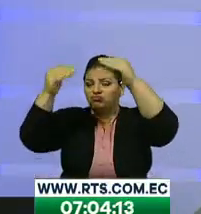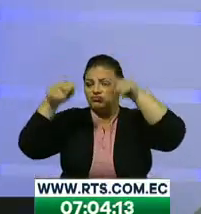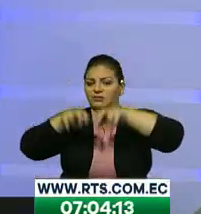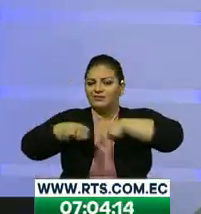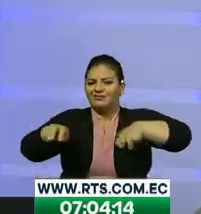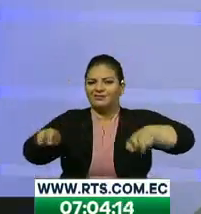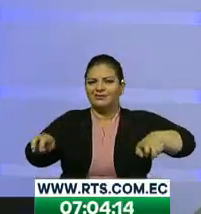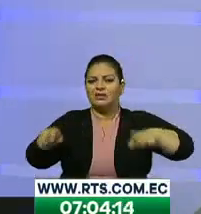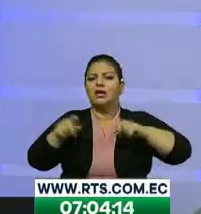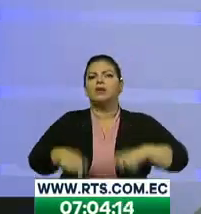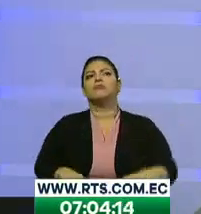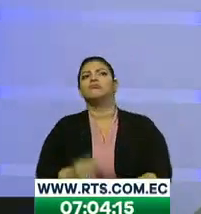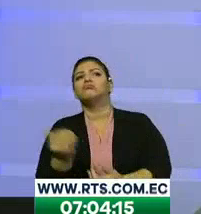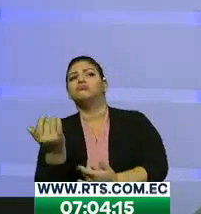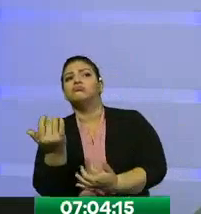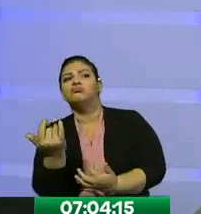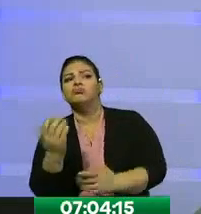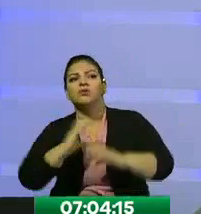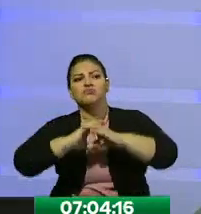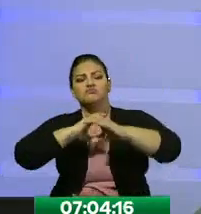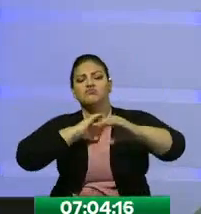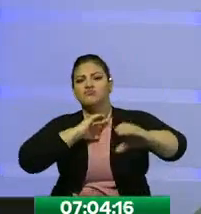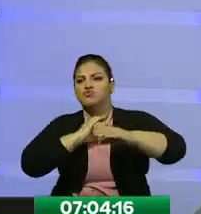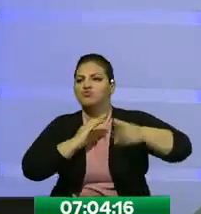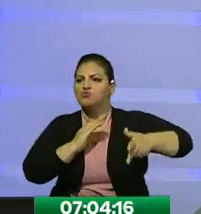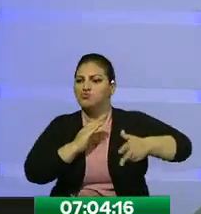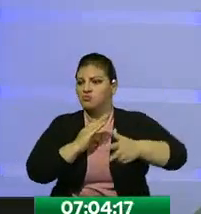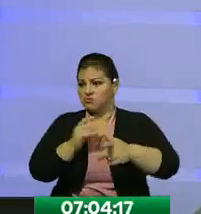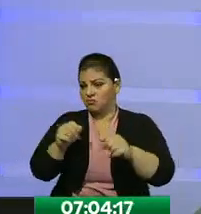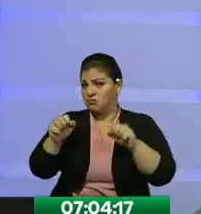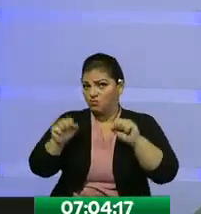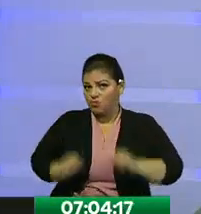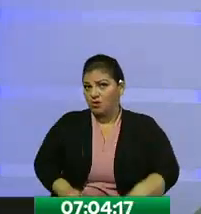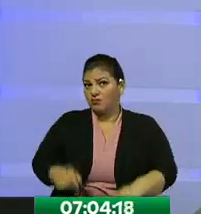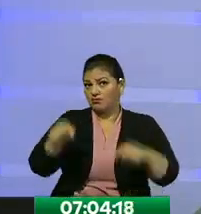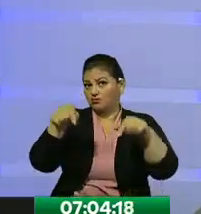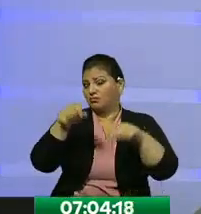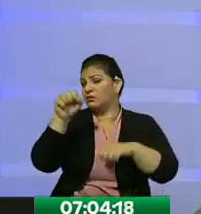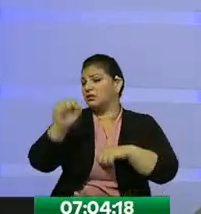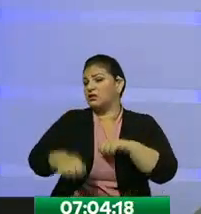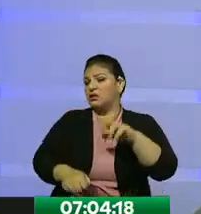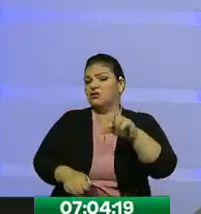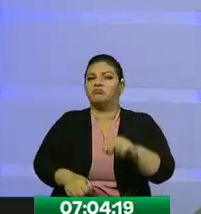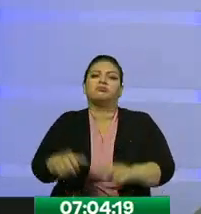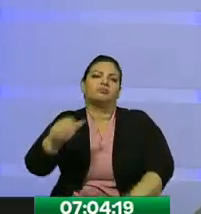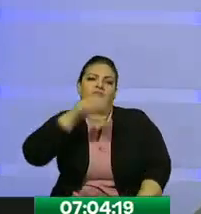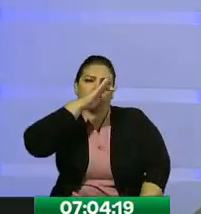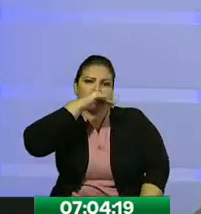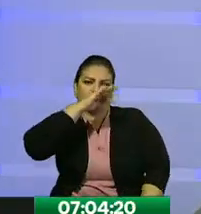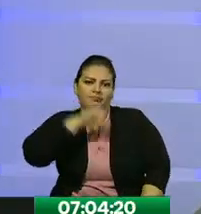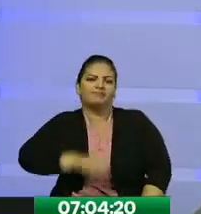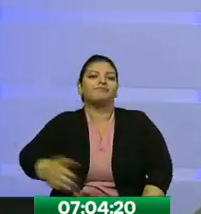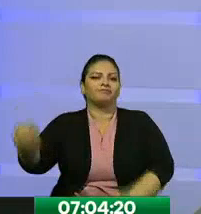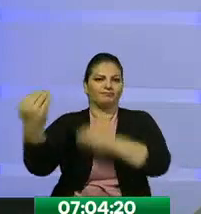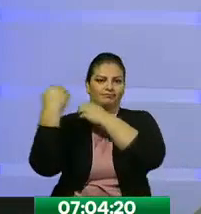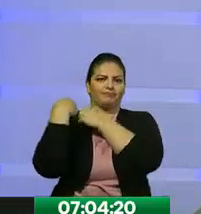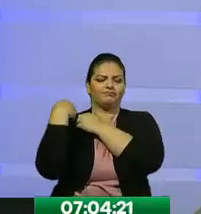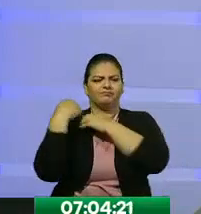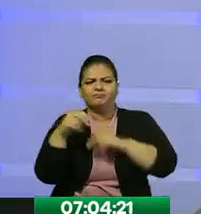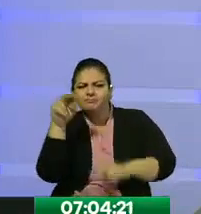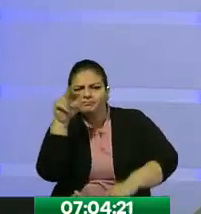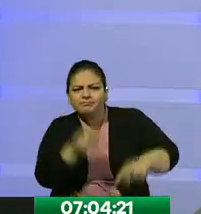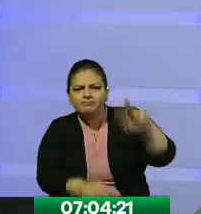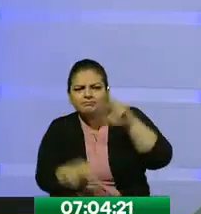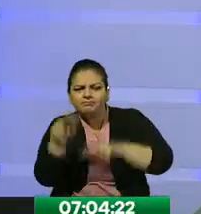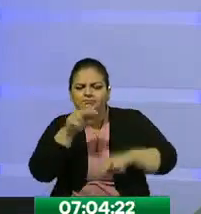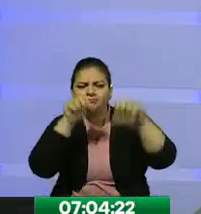paso peatonal si es que amerita, si los estudios técnicos lo determinan así, para evitar, como lo decían los ciudadanos a los que